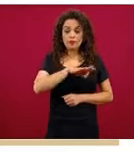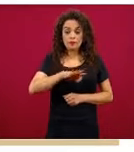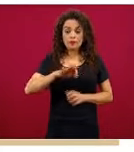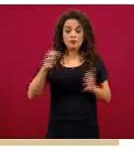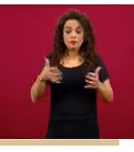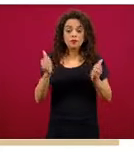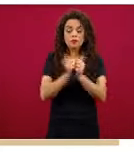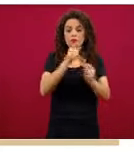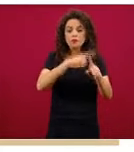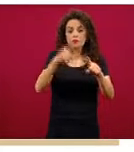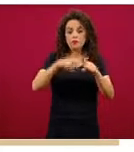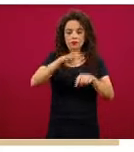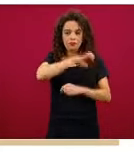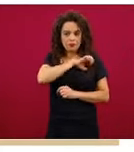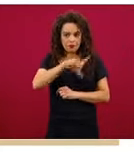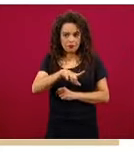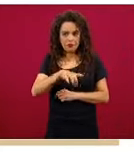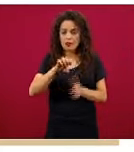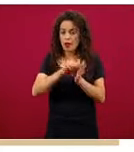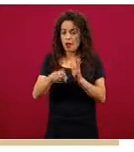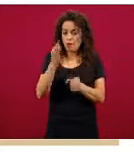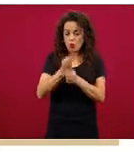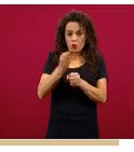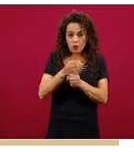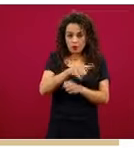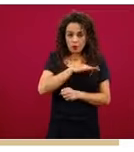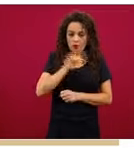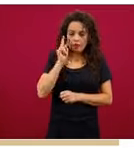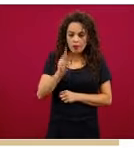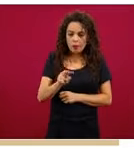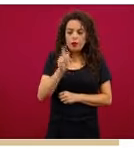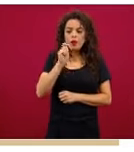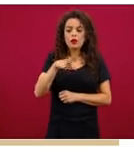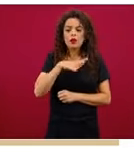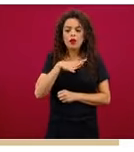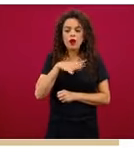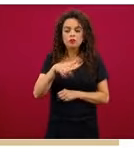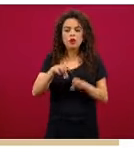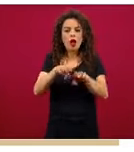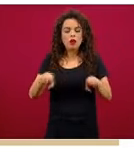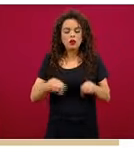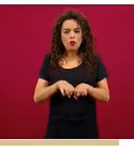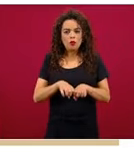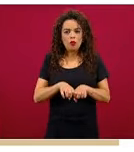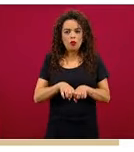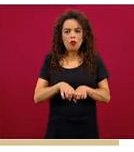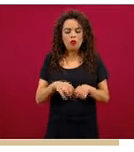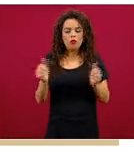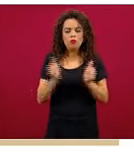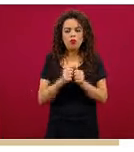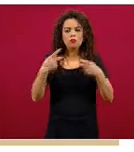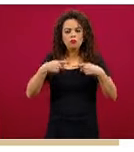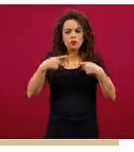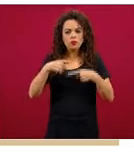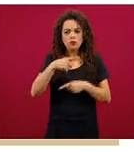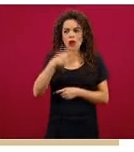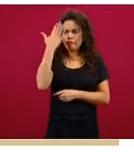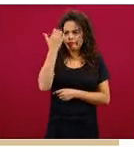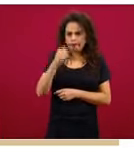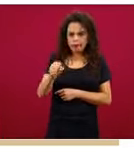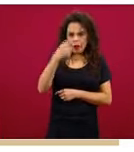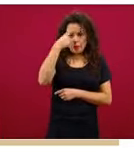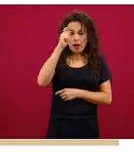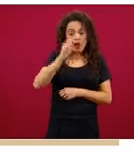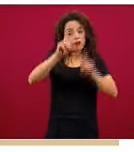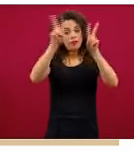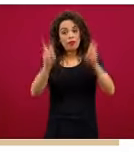las especialidades. En este caso, por ejemplo, ahora hay equipo y personal capacitado para el tema de